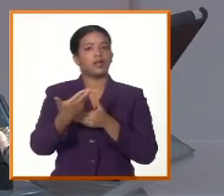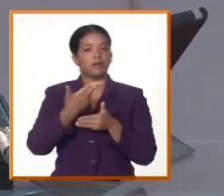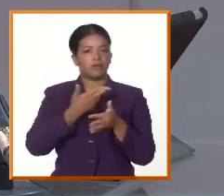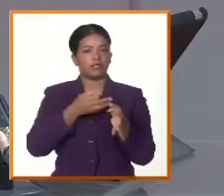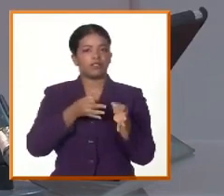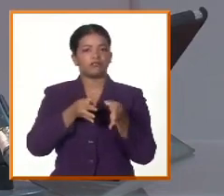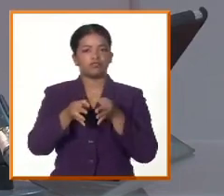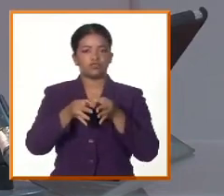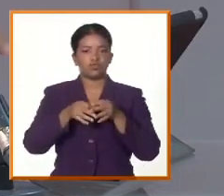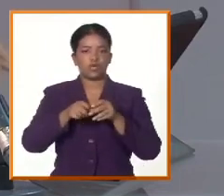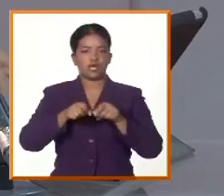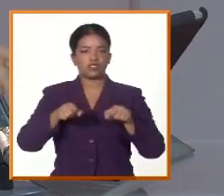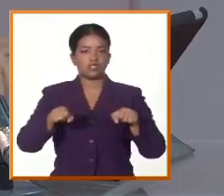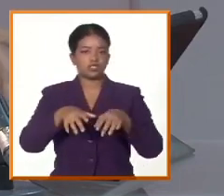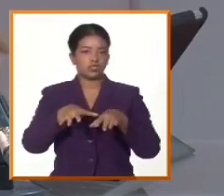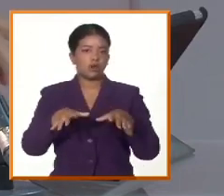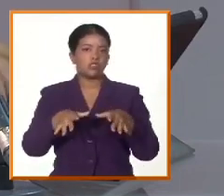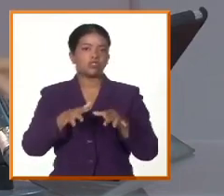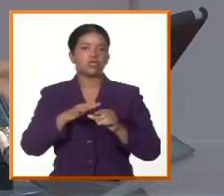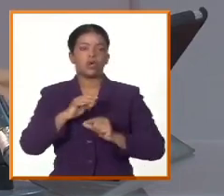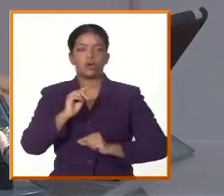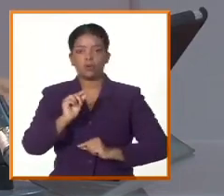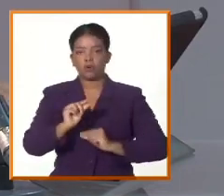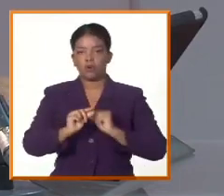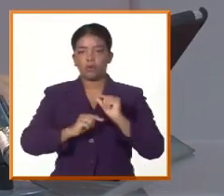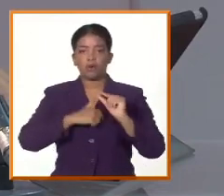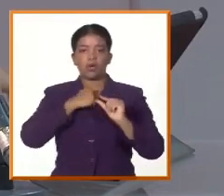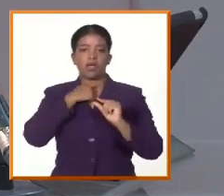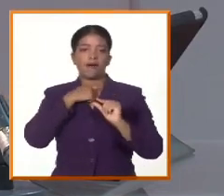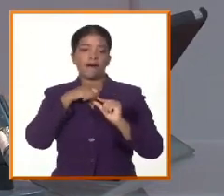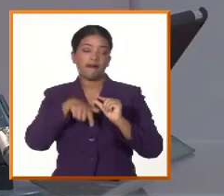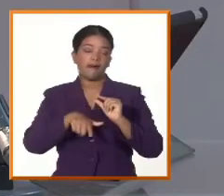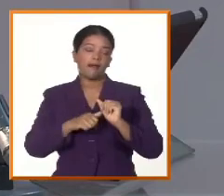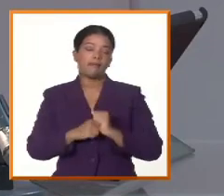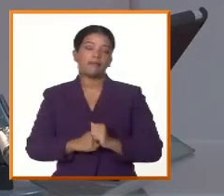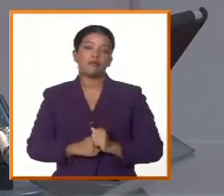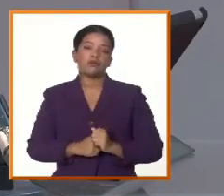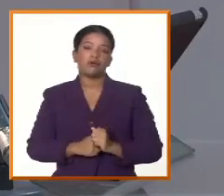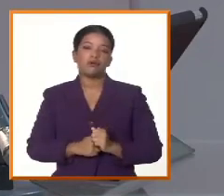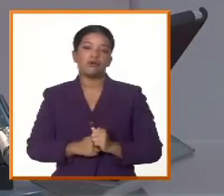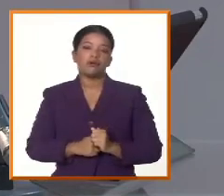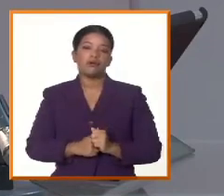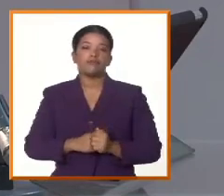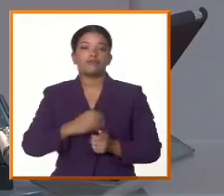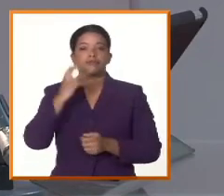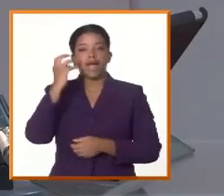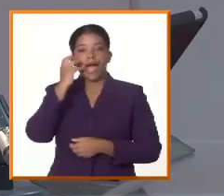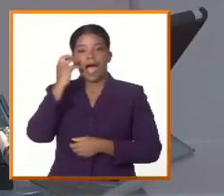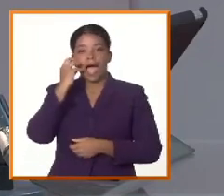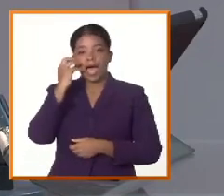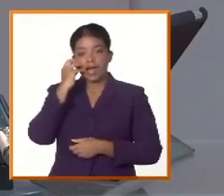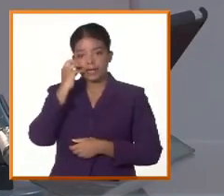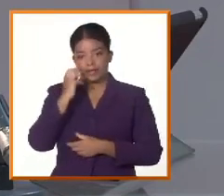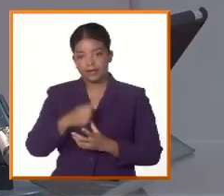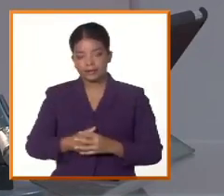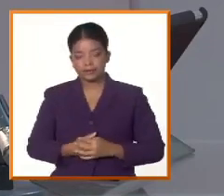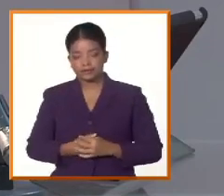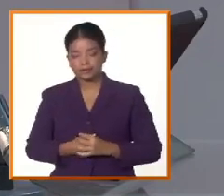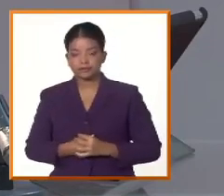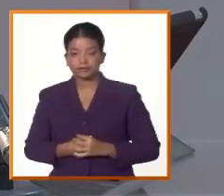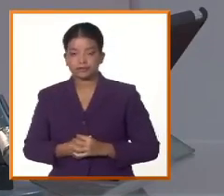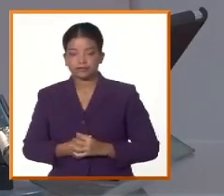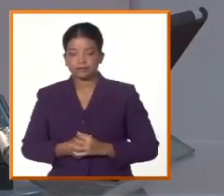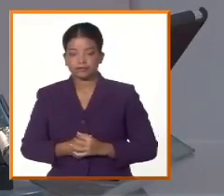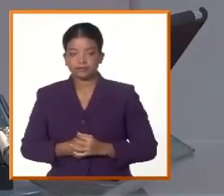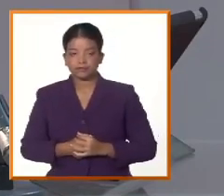las situaciones que se fueron creando sobre todo por ejemplo en el tema de la harina y dentro de esto